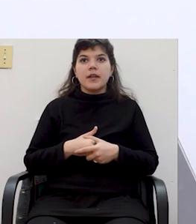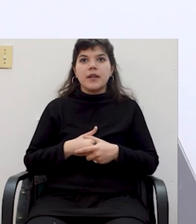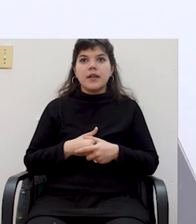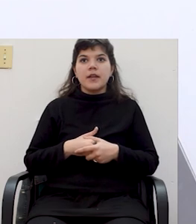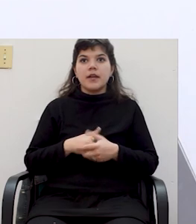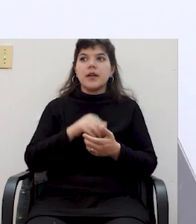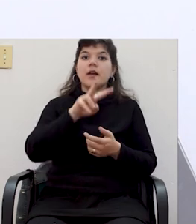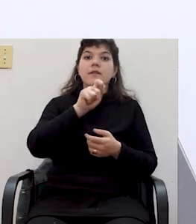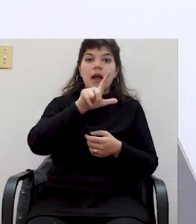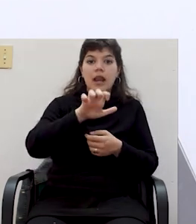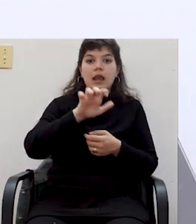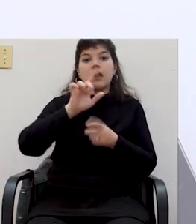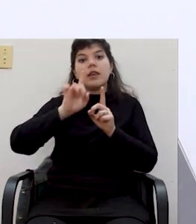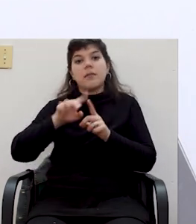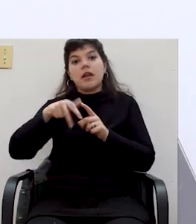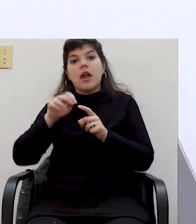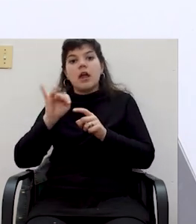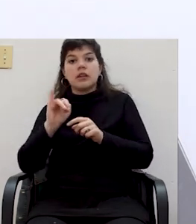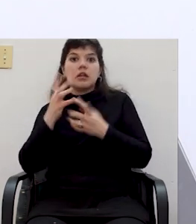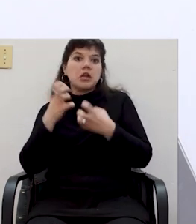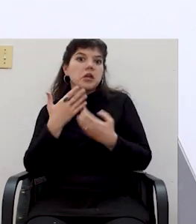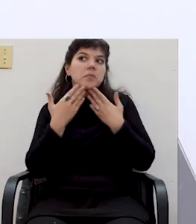Vale, y Nadia, entonces, nos dejo. Bien.